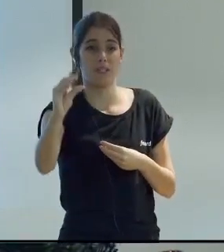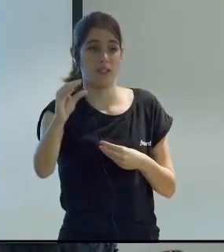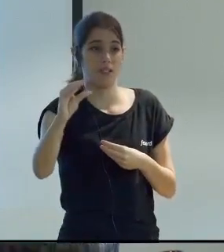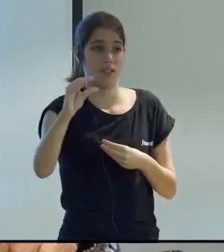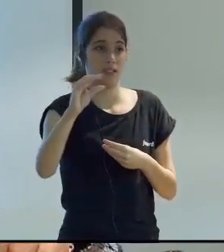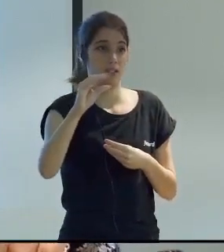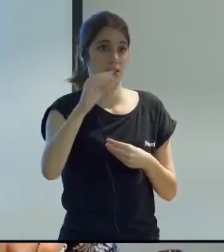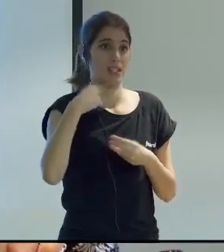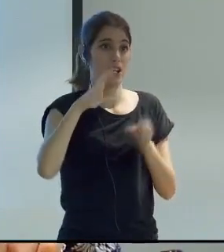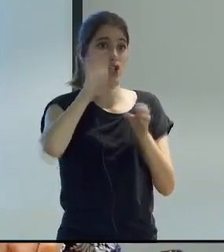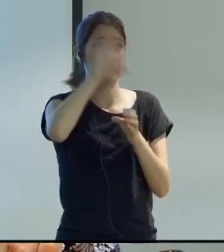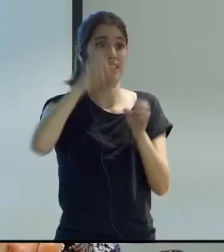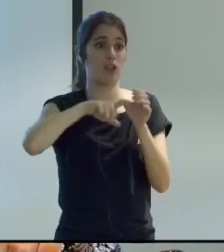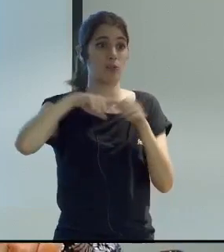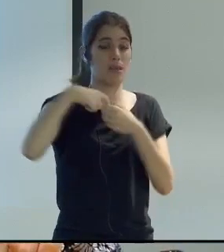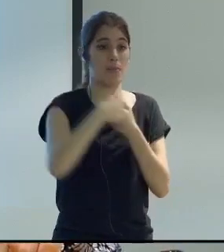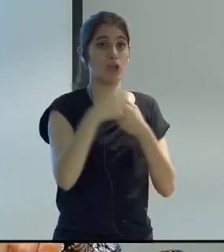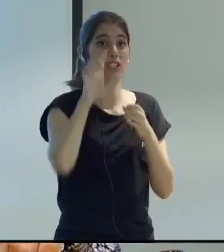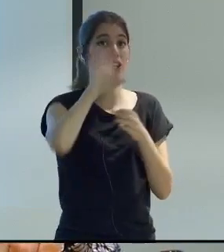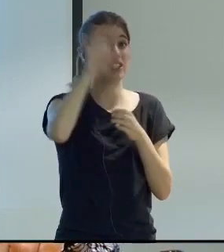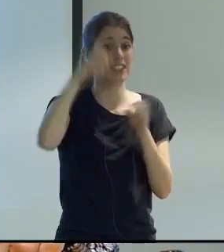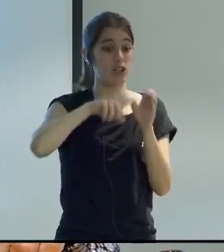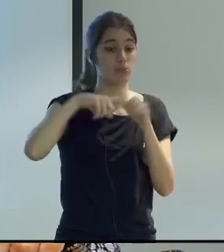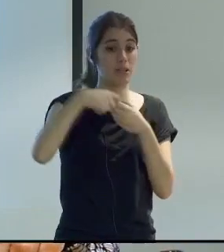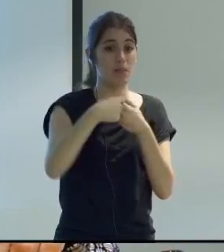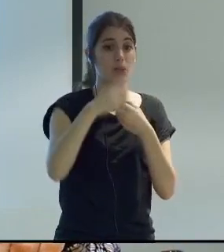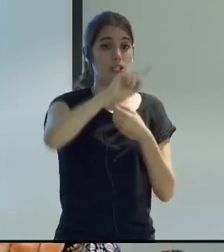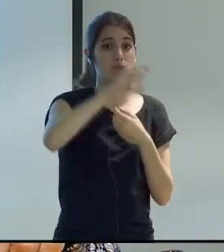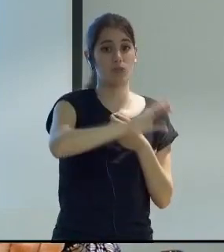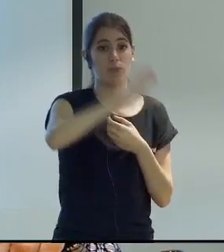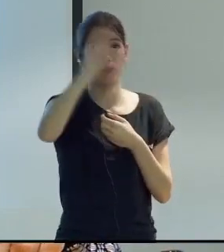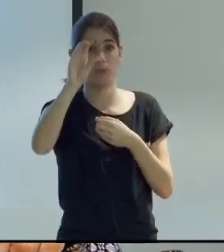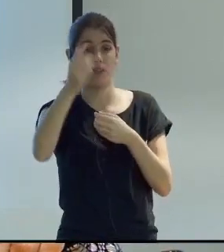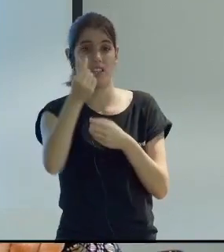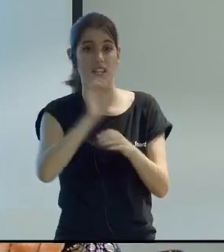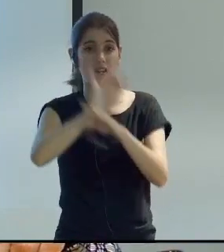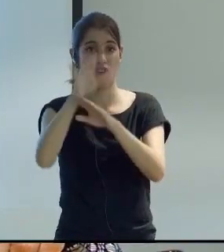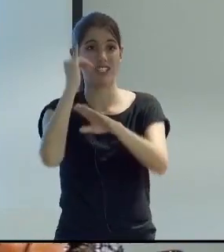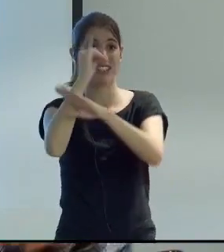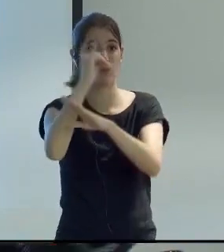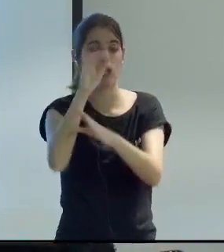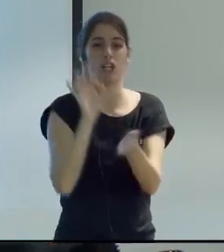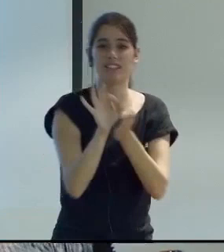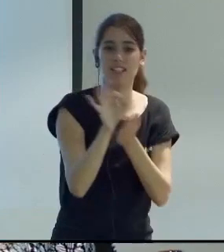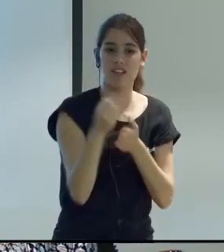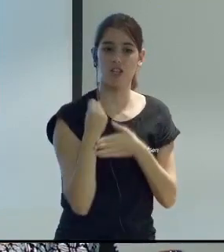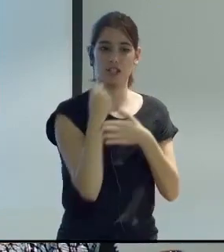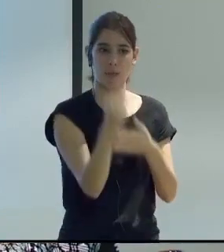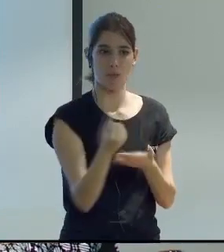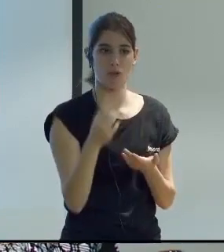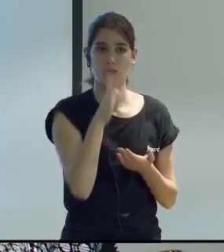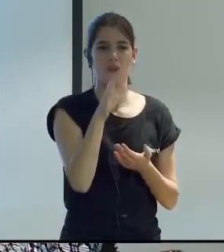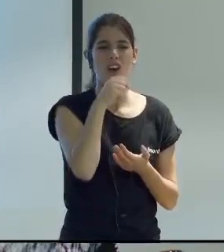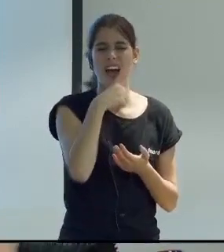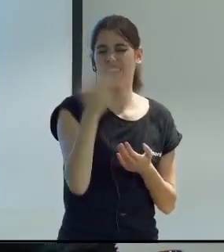los Estados miembros, y son los Estados miembros lo mandan a instituciones, a servicios de apoyo